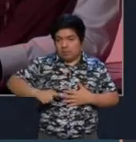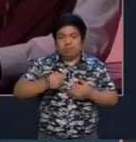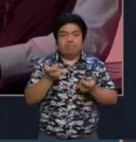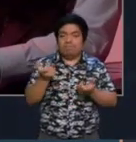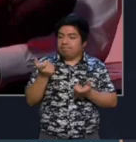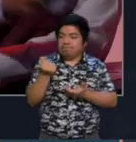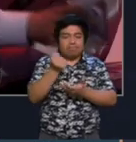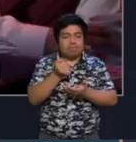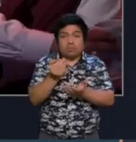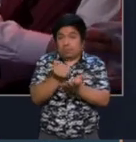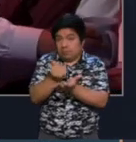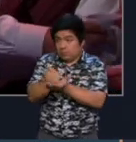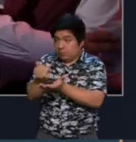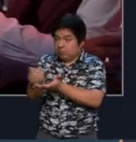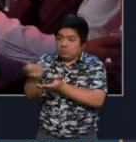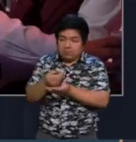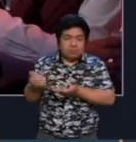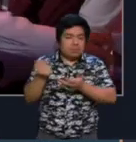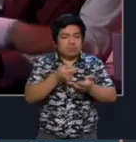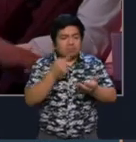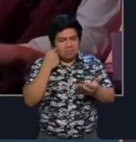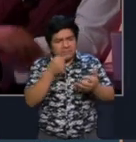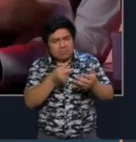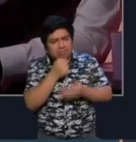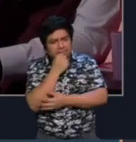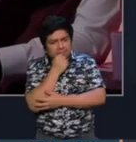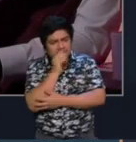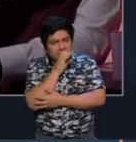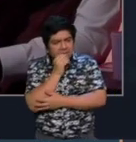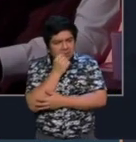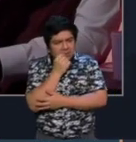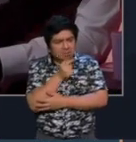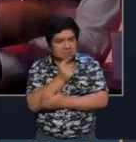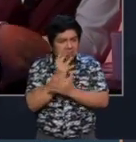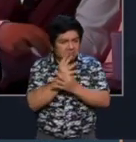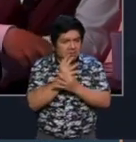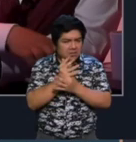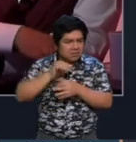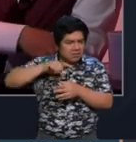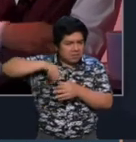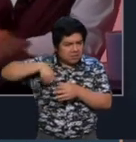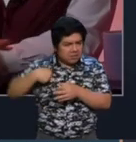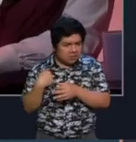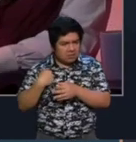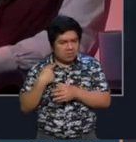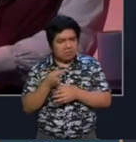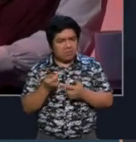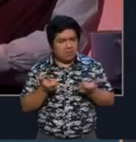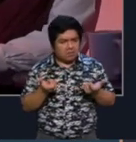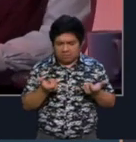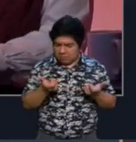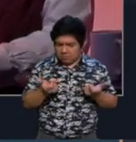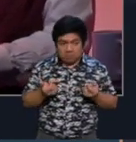dinero público, el que pagamos todas y todos, vemos con mucha curiosidad que por un lado dicen ser un gobierno austero, pero el gasto de